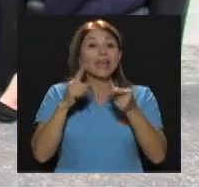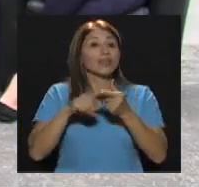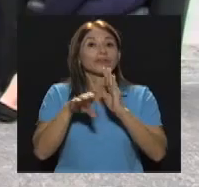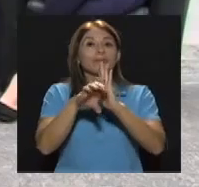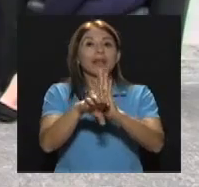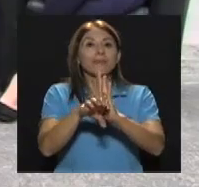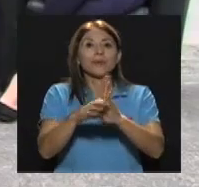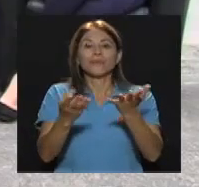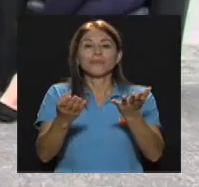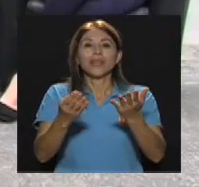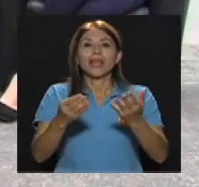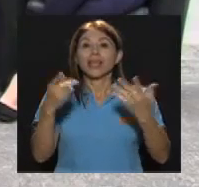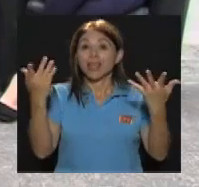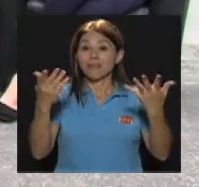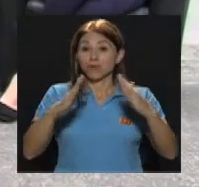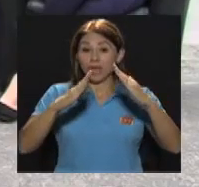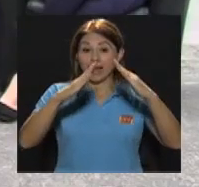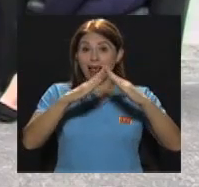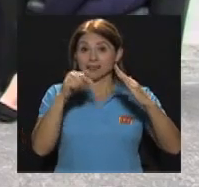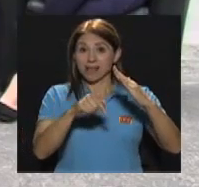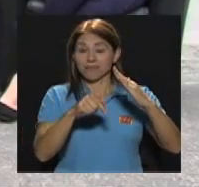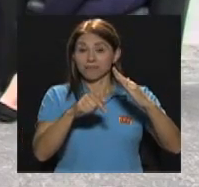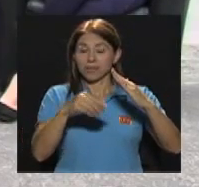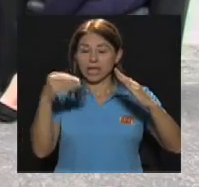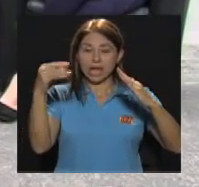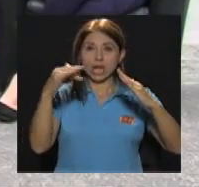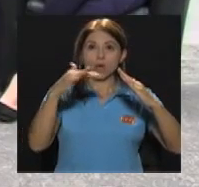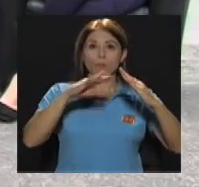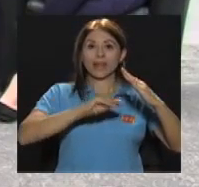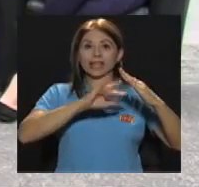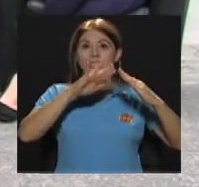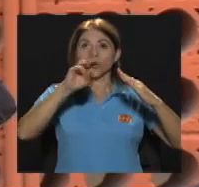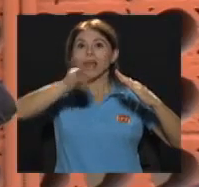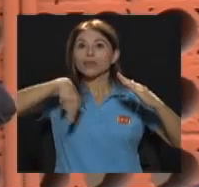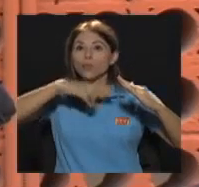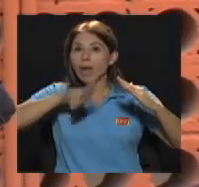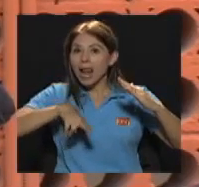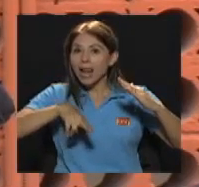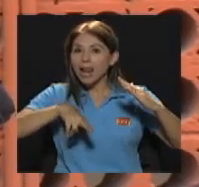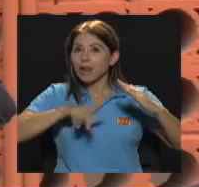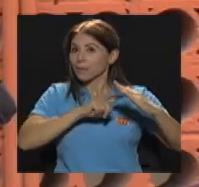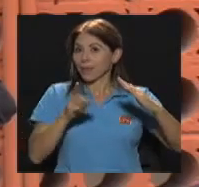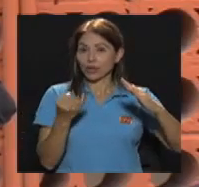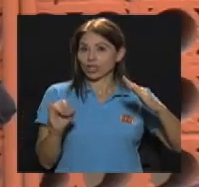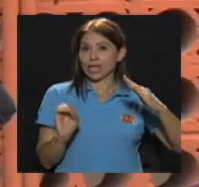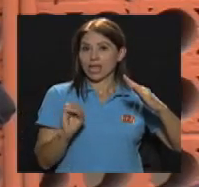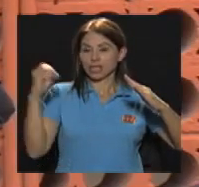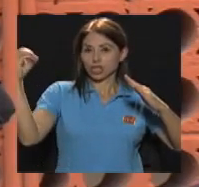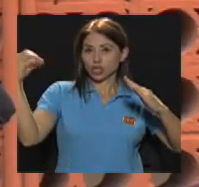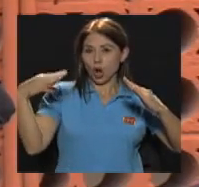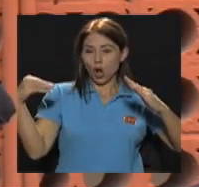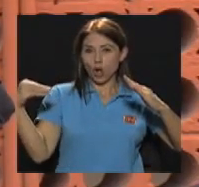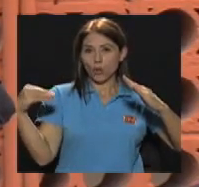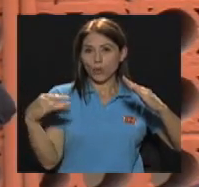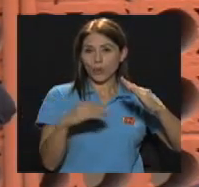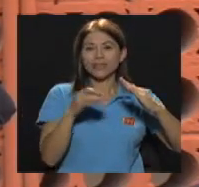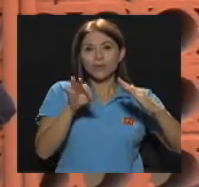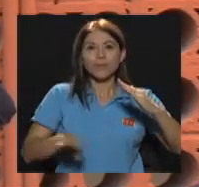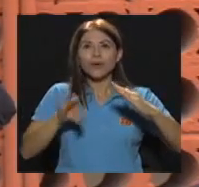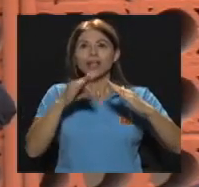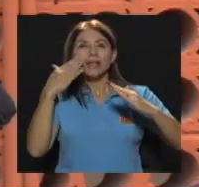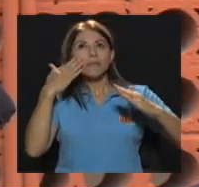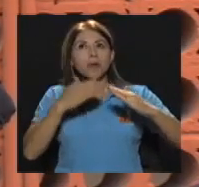el sol dentro de las viviendas en determinadas horas del día, ¿verdad?, es importante para poder tener un buen confort